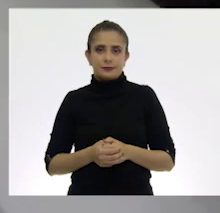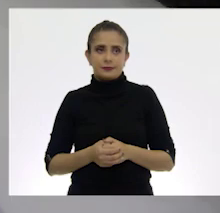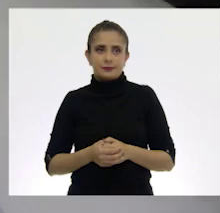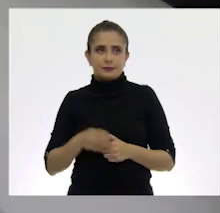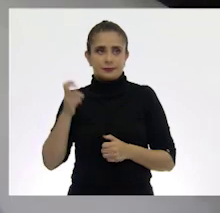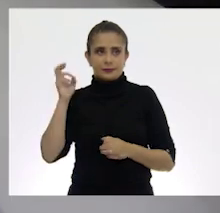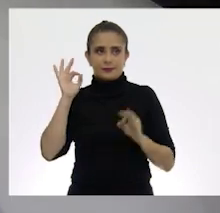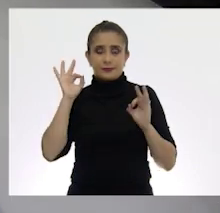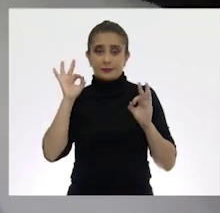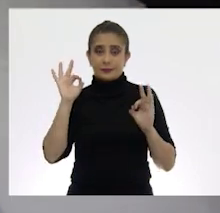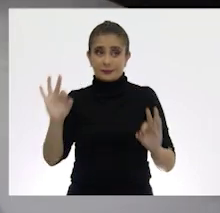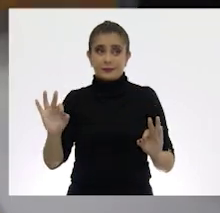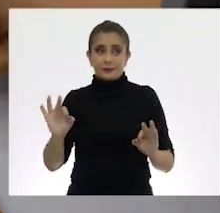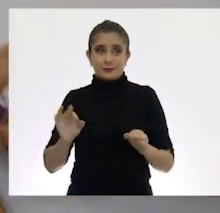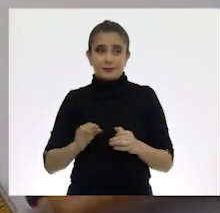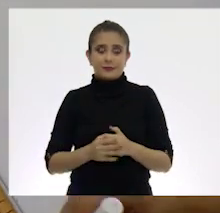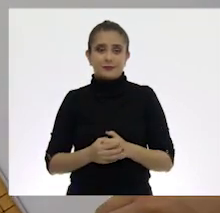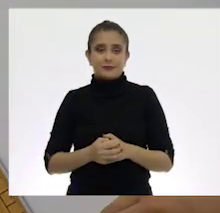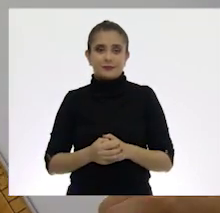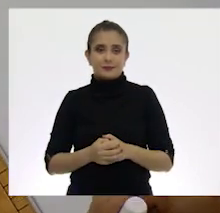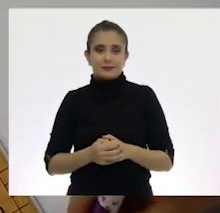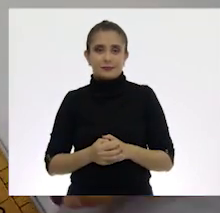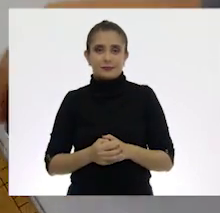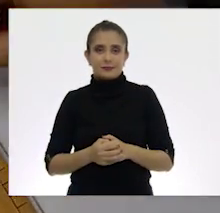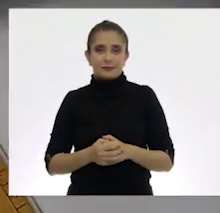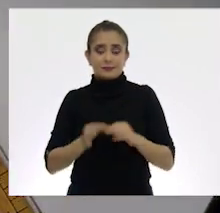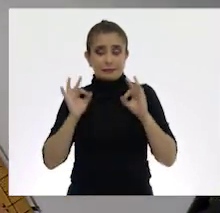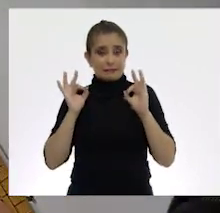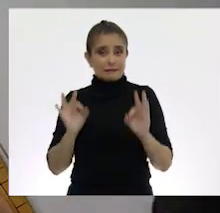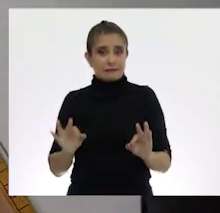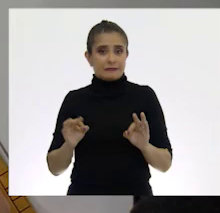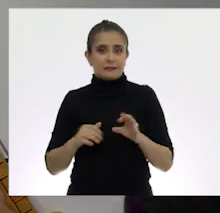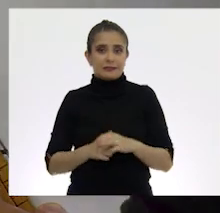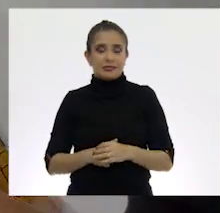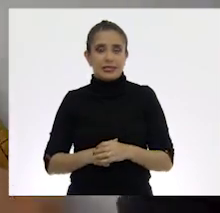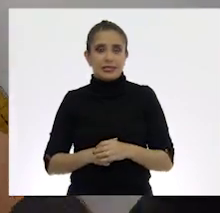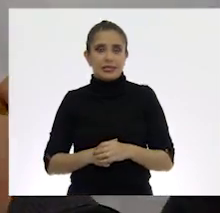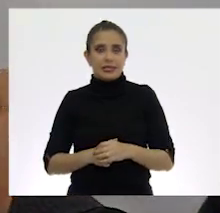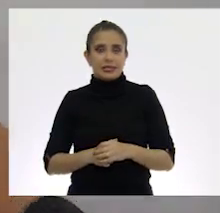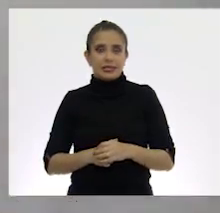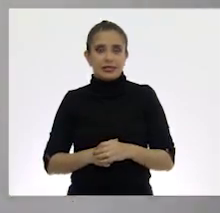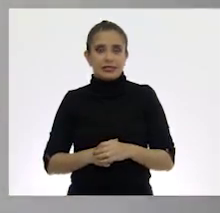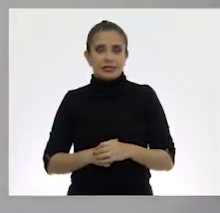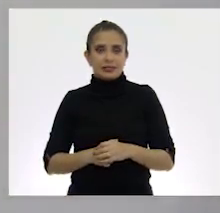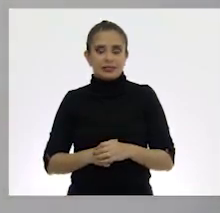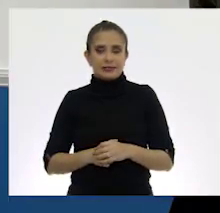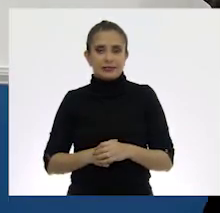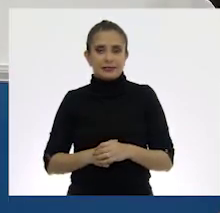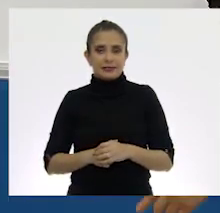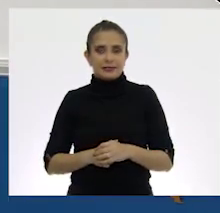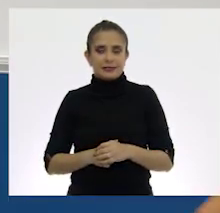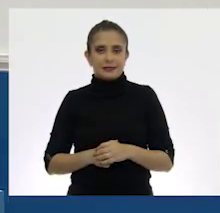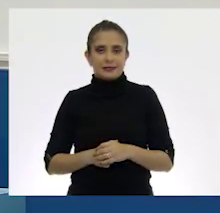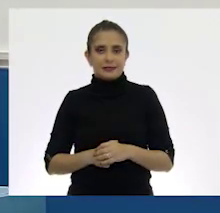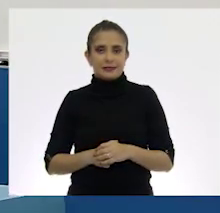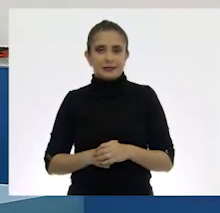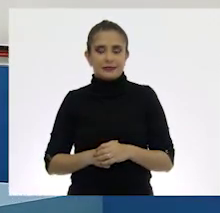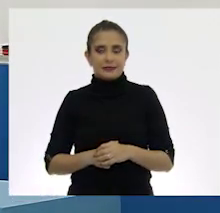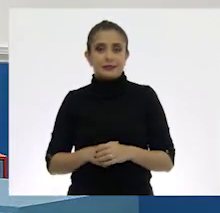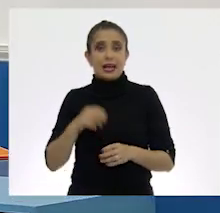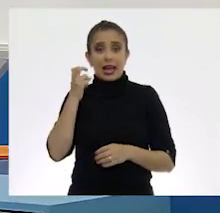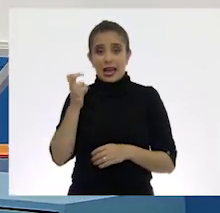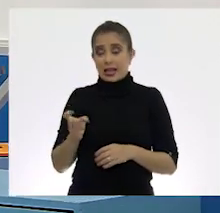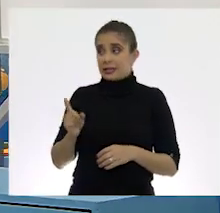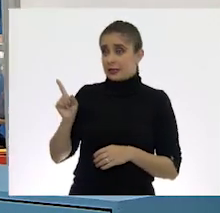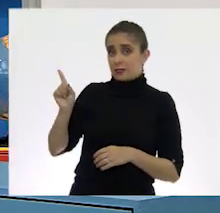Muy exacto, ¿eh? Eres muy preciso. Si vas a aprender, aprende bien. Y lo que acabamos